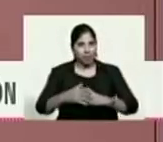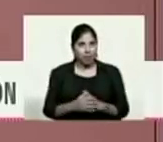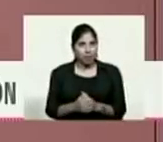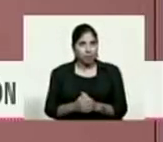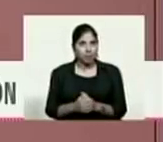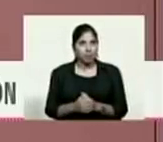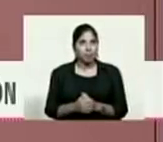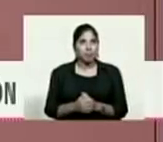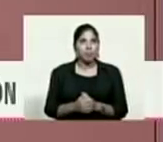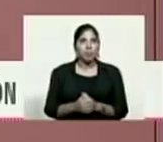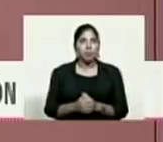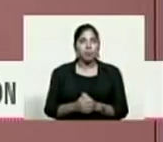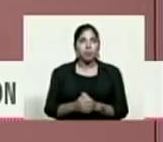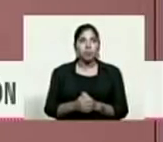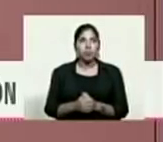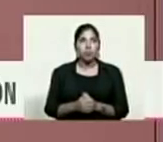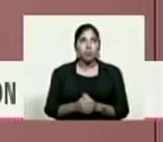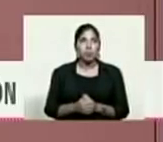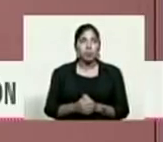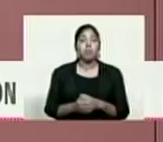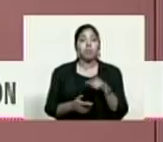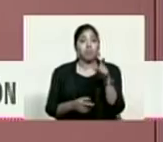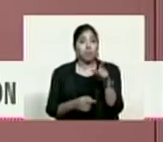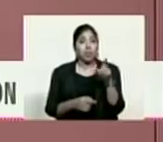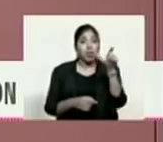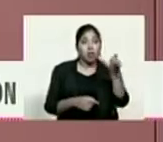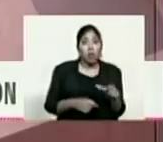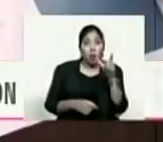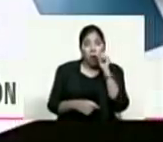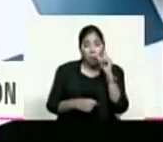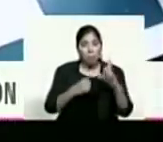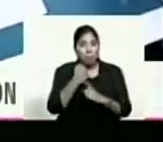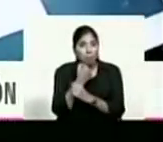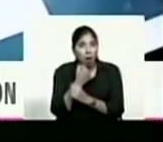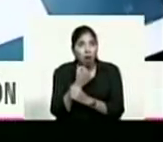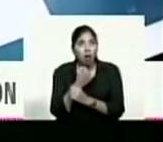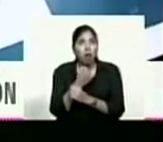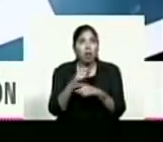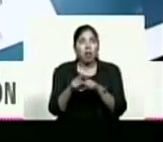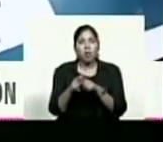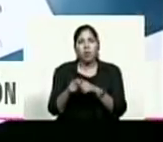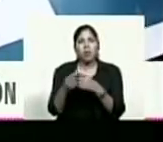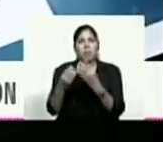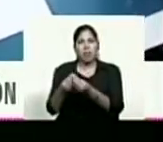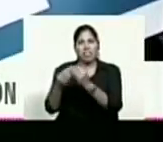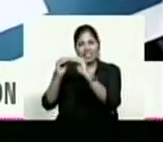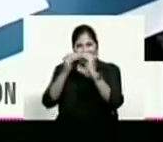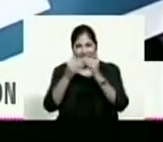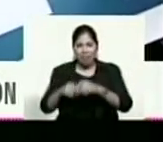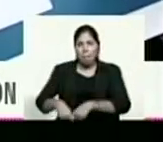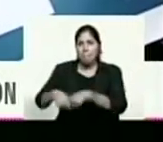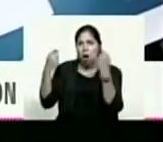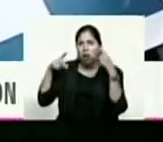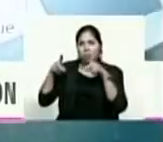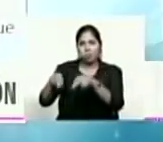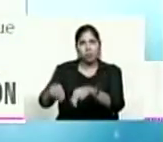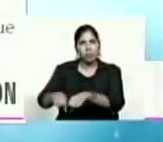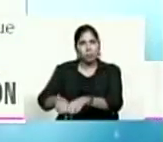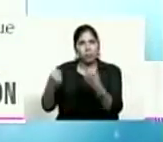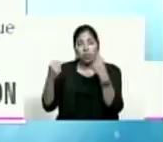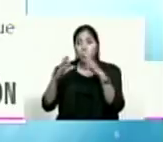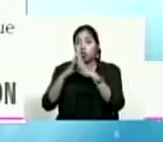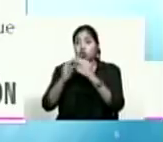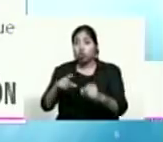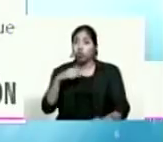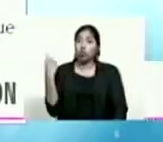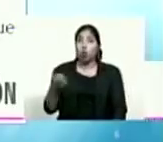alude, que esconde al usurpador. El sabotaje fue un hackeo al sistema que controla la red de transmisión. Todos los técnicos coinciden en